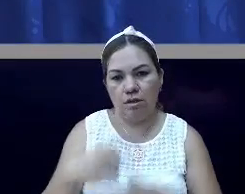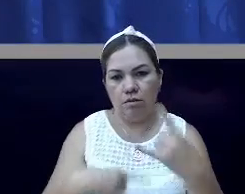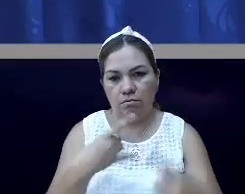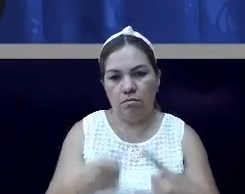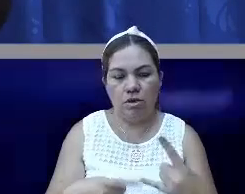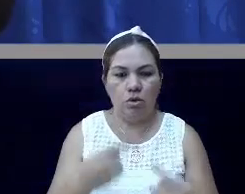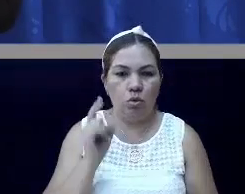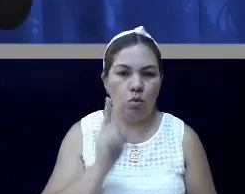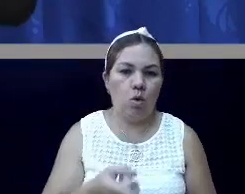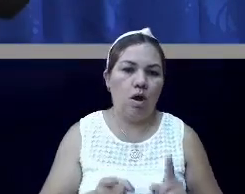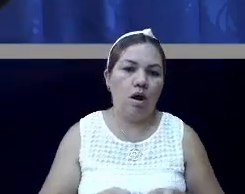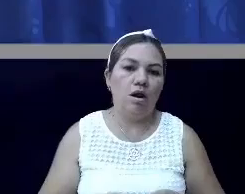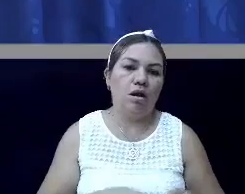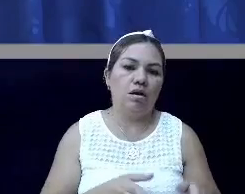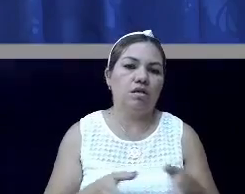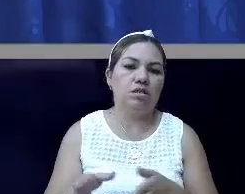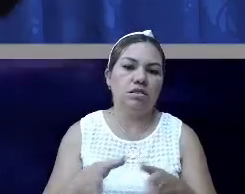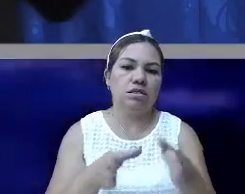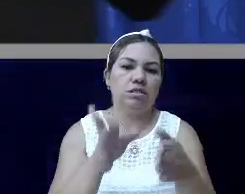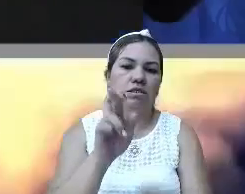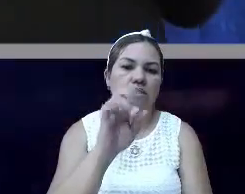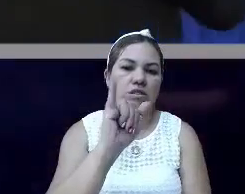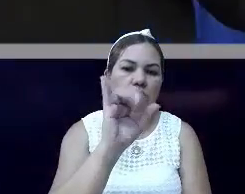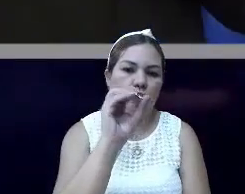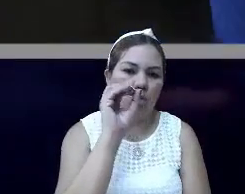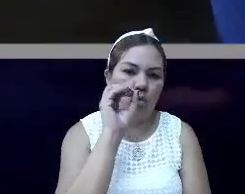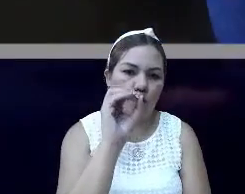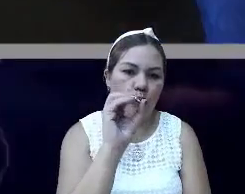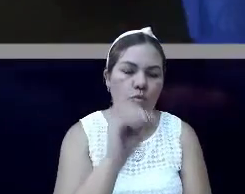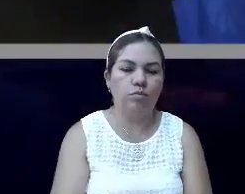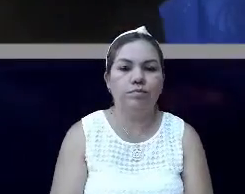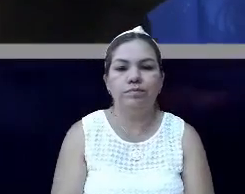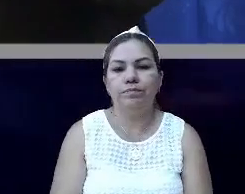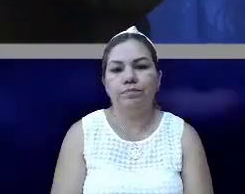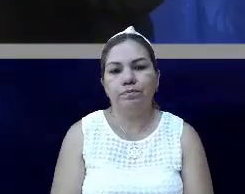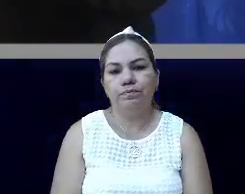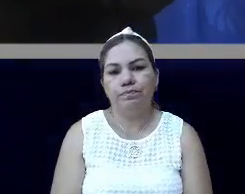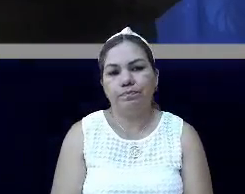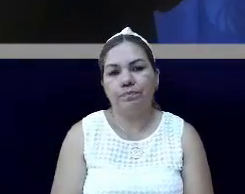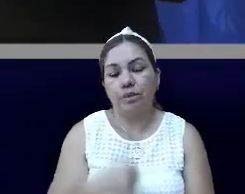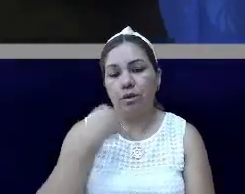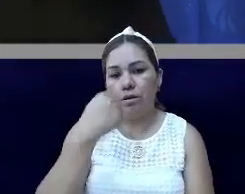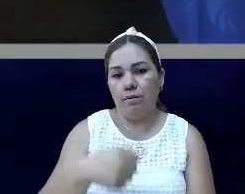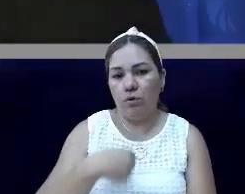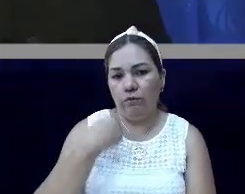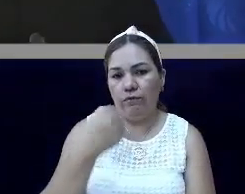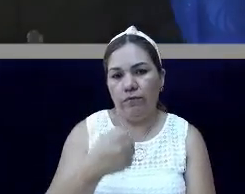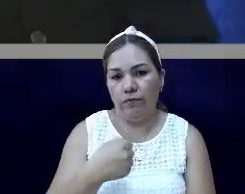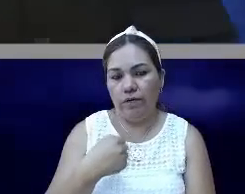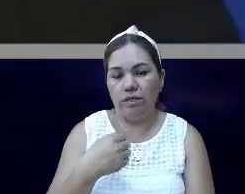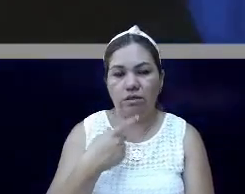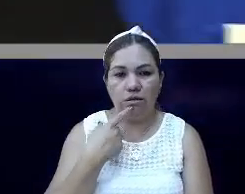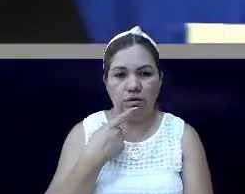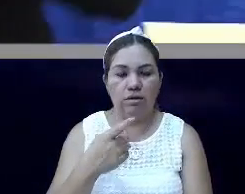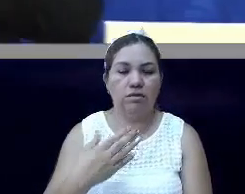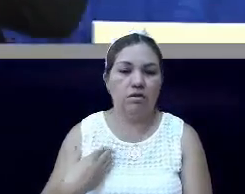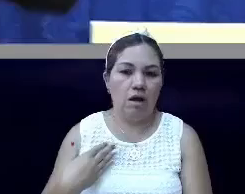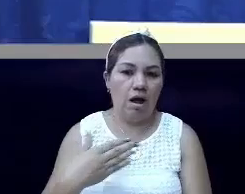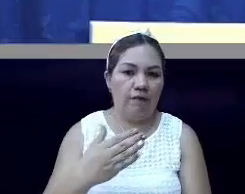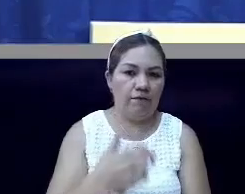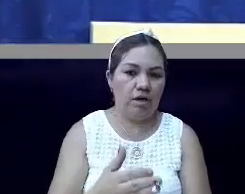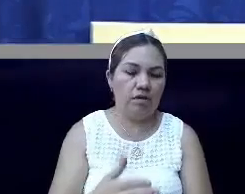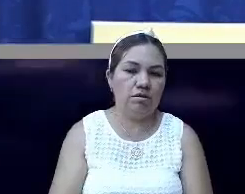río. O sea, acá el profeta está profetizando este tiempo. Va a haber un avance de las